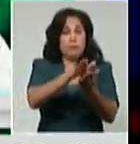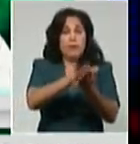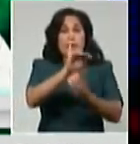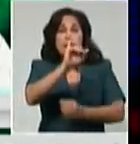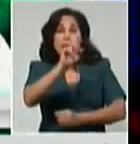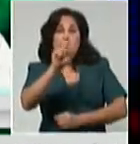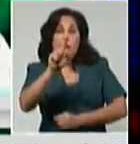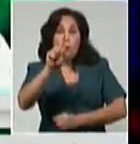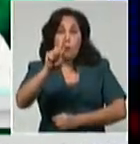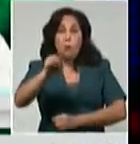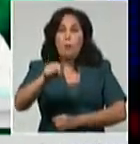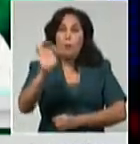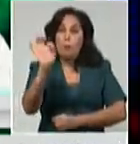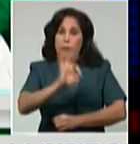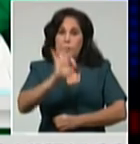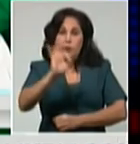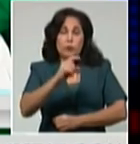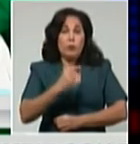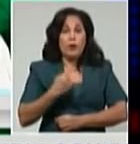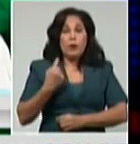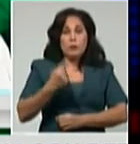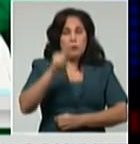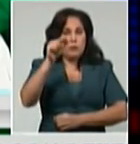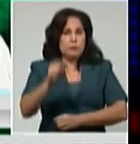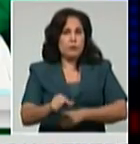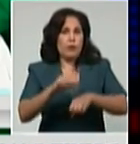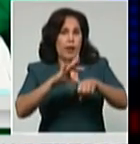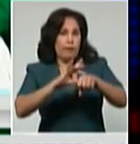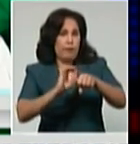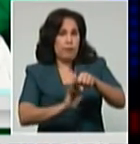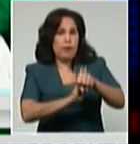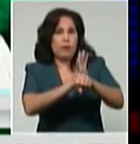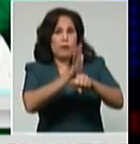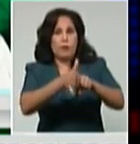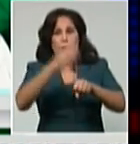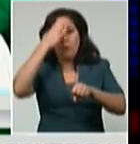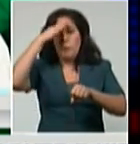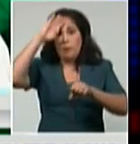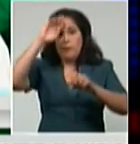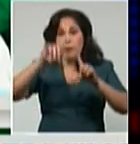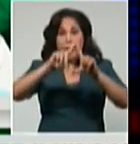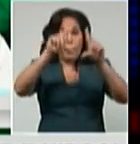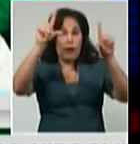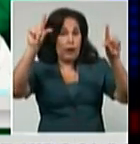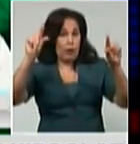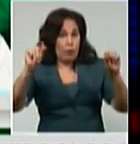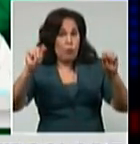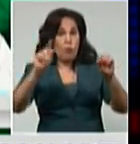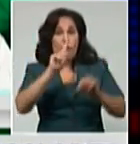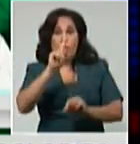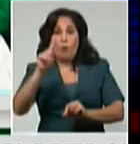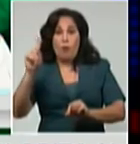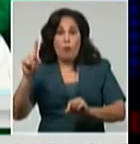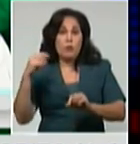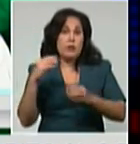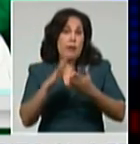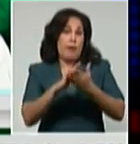61% de todos los pacientes diagnosticados en Cuba en toda la pandemia y